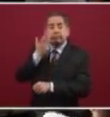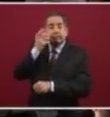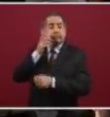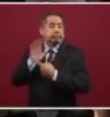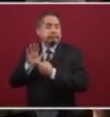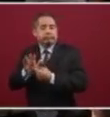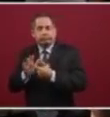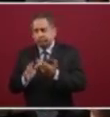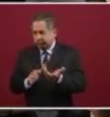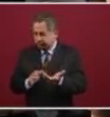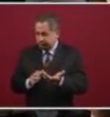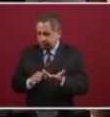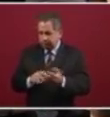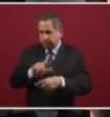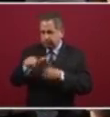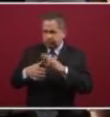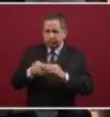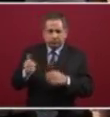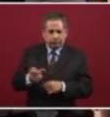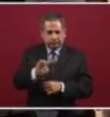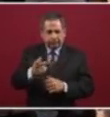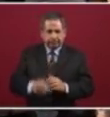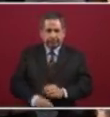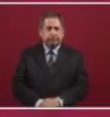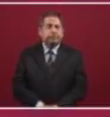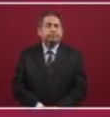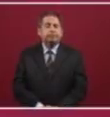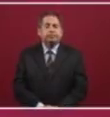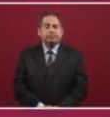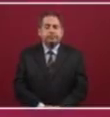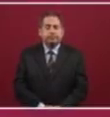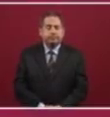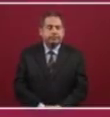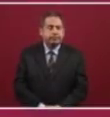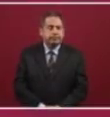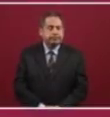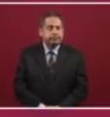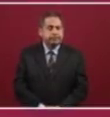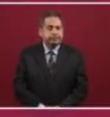es un tema y ahorita le hago otra pregunta, ¿no? Bueno, miren,